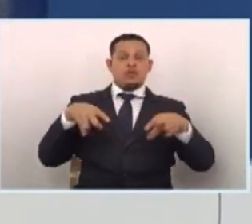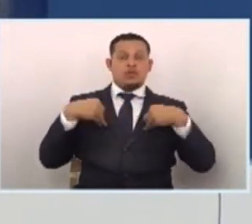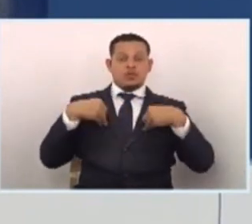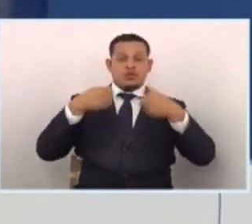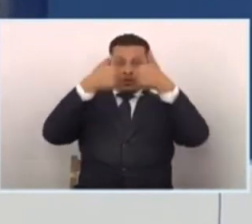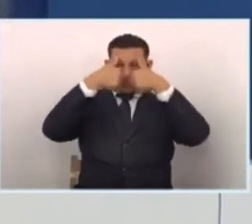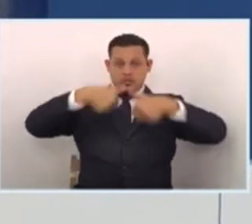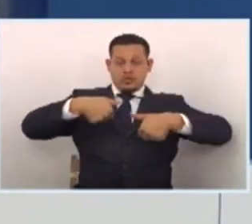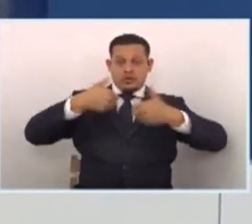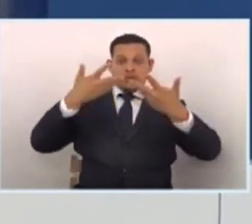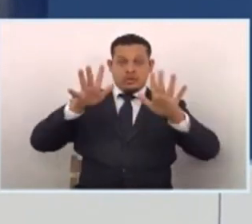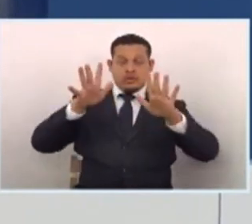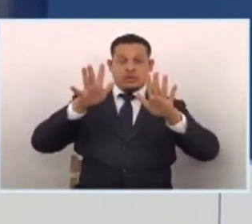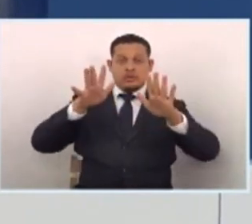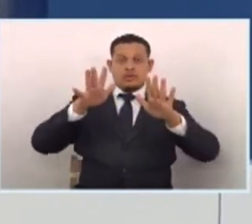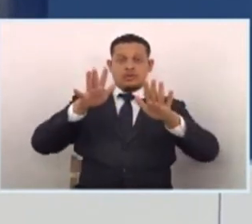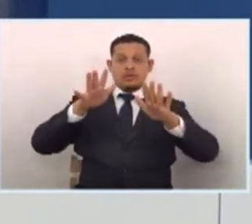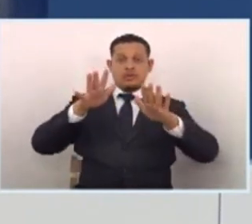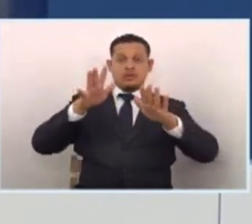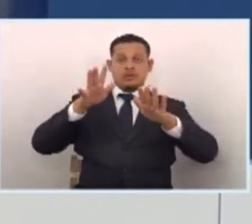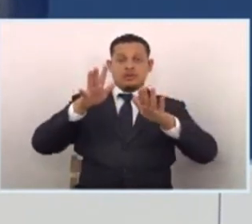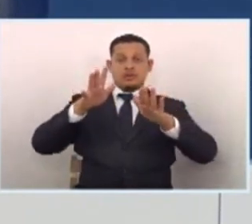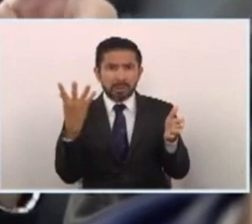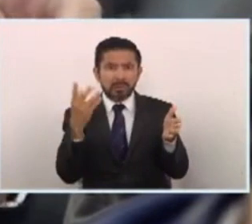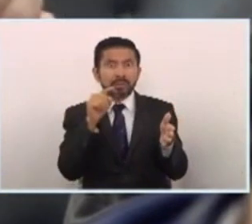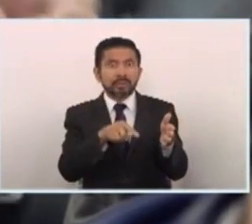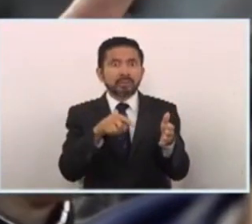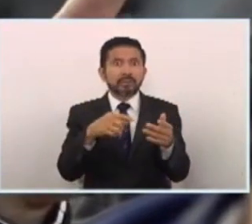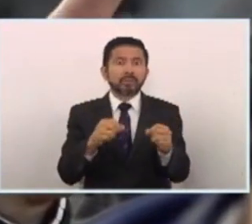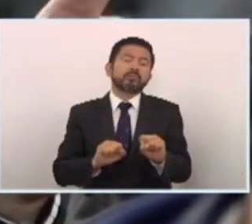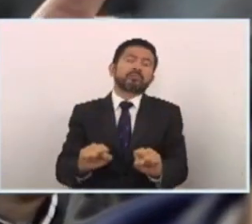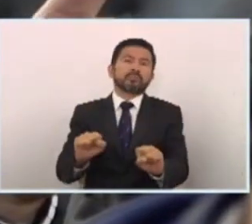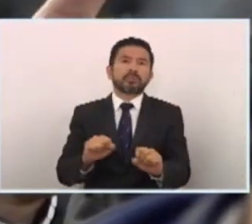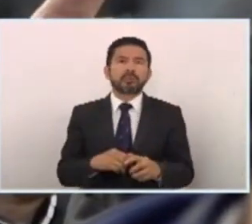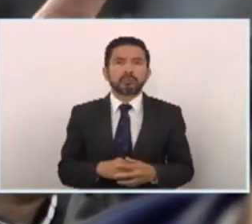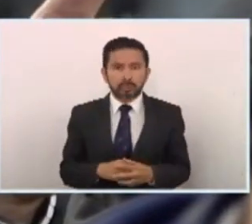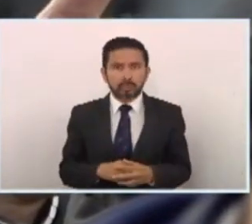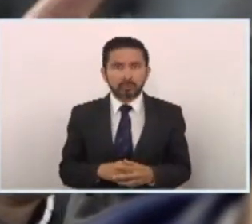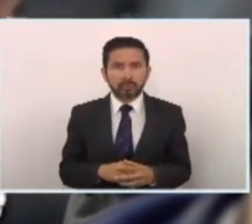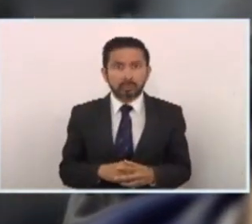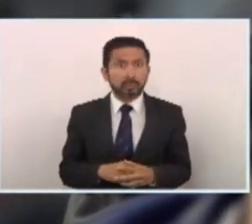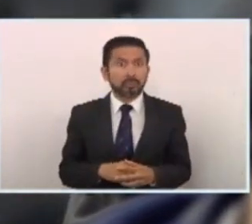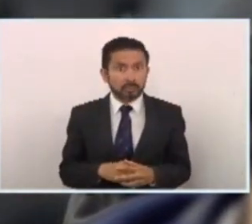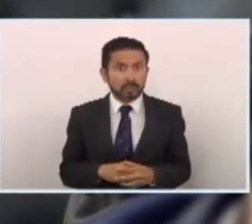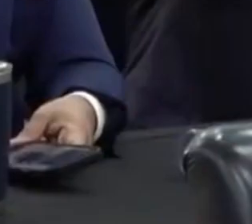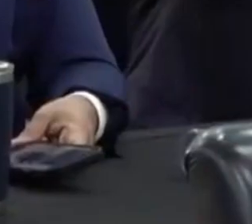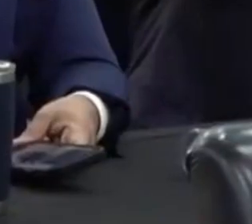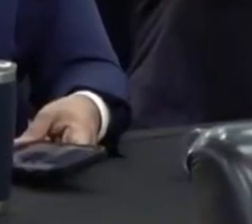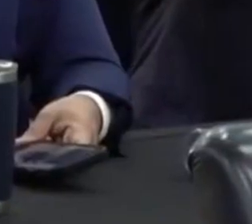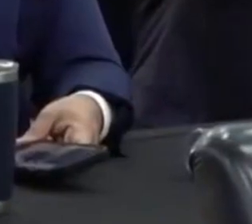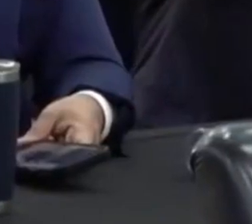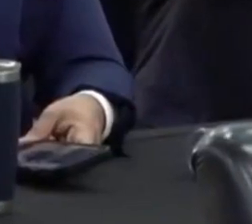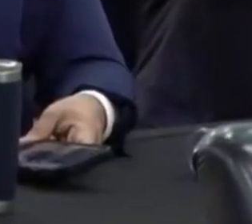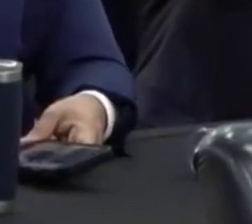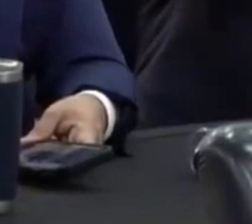favor, queda aprobado el fondo de la solicitado. Anteriormente, las reformas a la Constitución podían acordarse con el voto de la